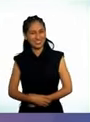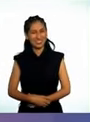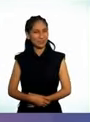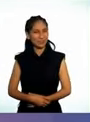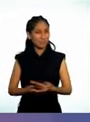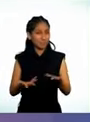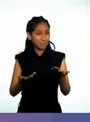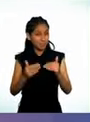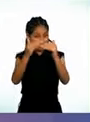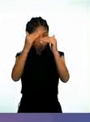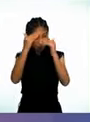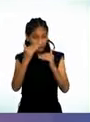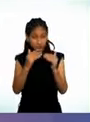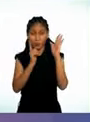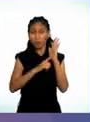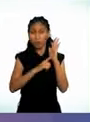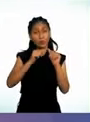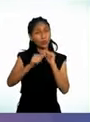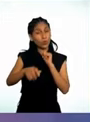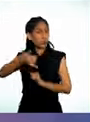en el lado